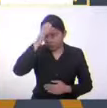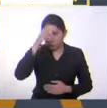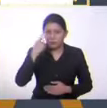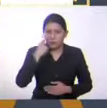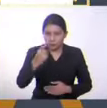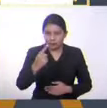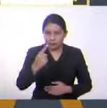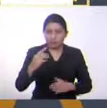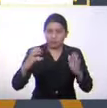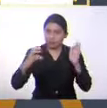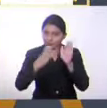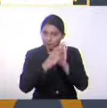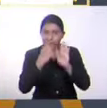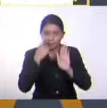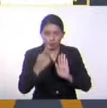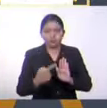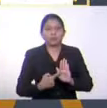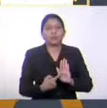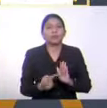siguiente texto.